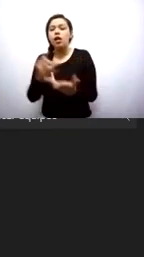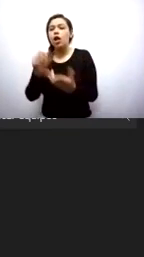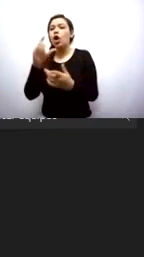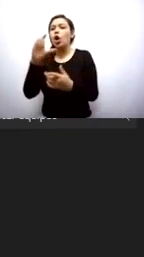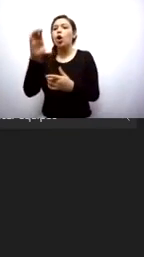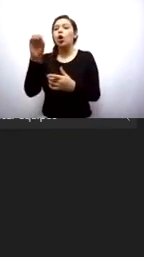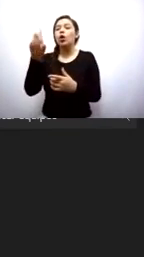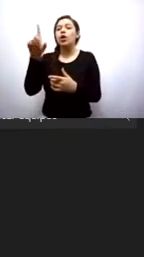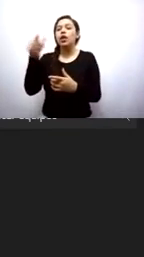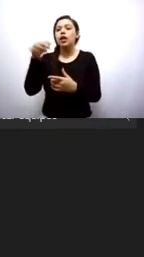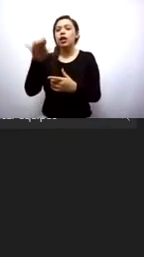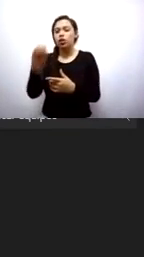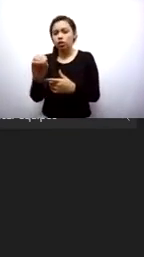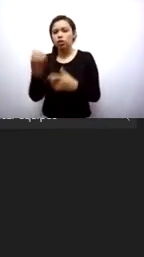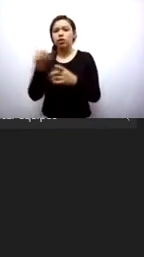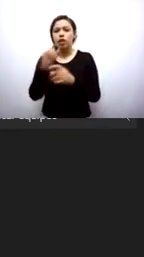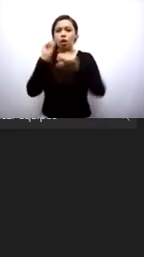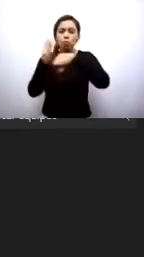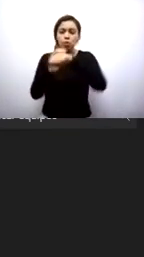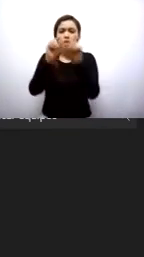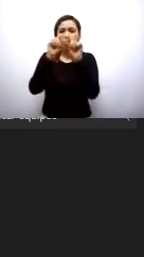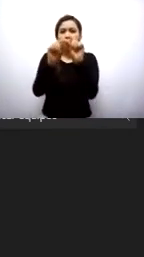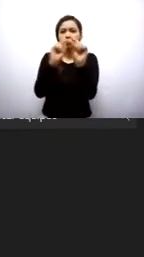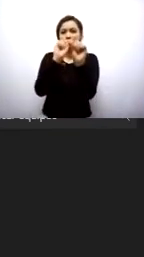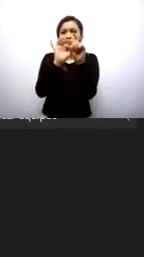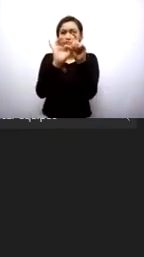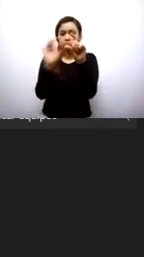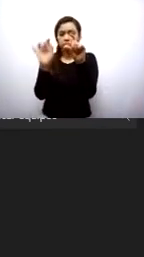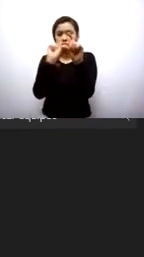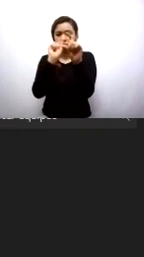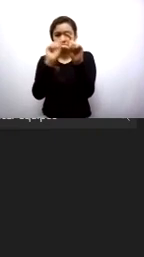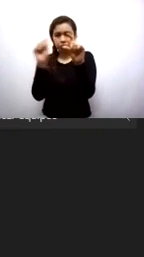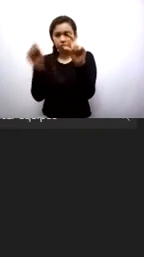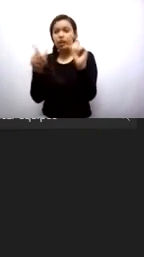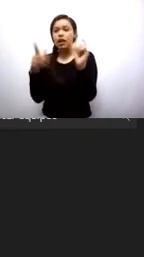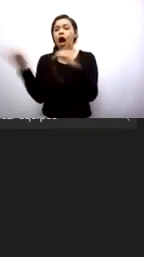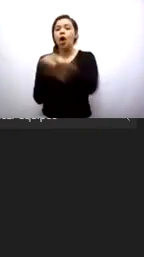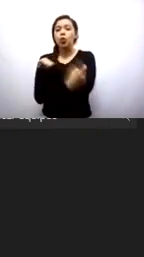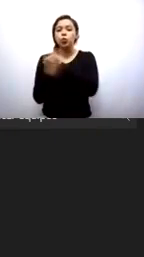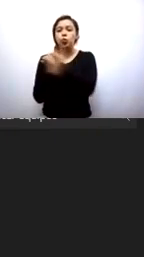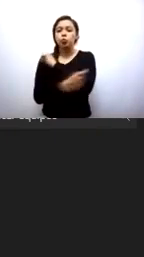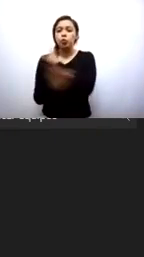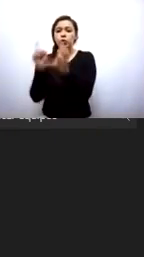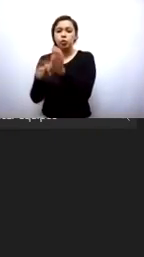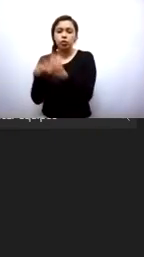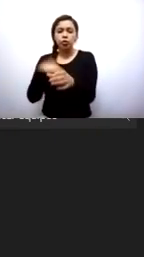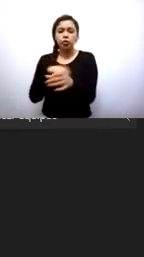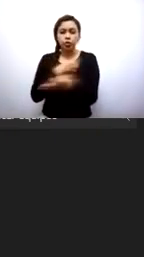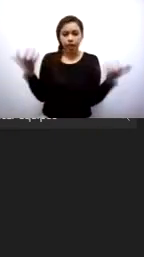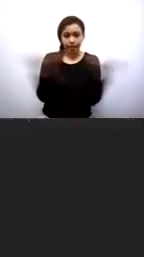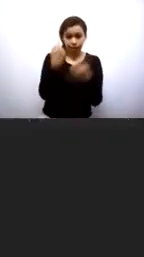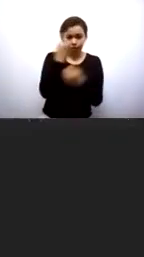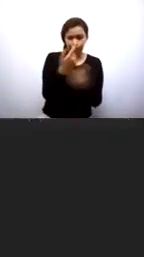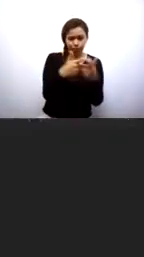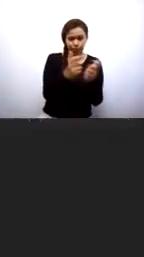lo introducen en esta barra y automáticamente se van a unir. Lo que vamos a hacer nosotros es crear uno. Vamos